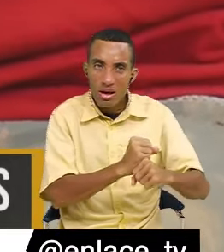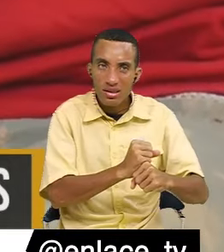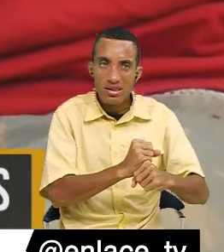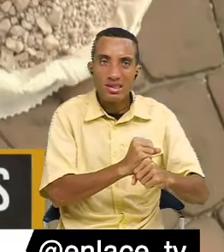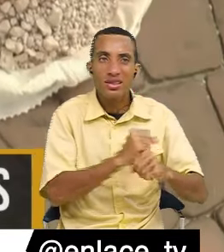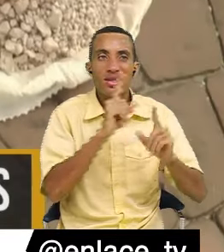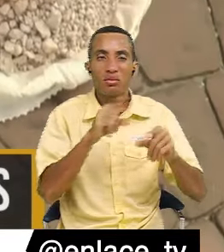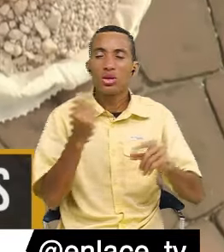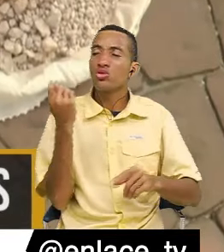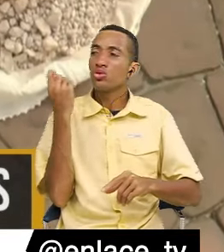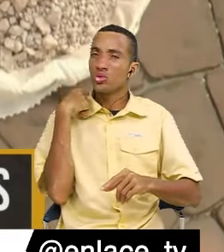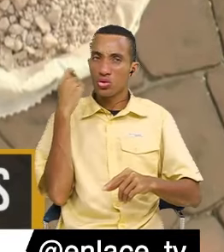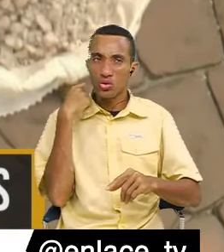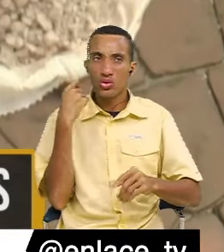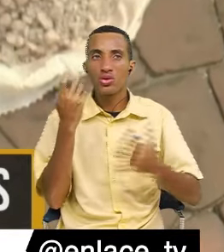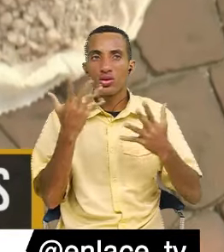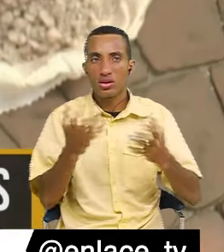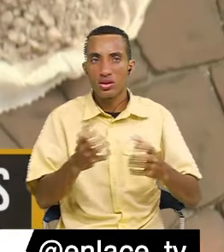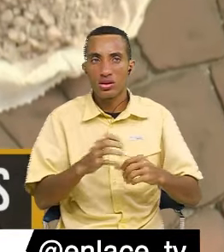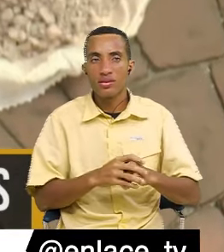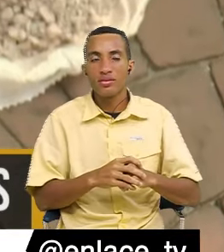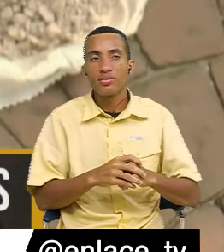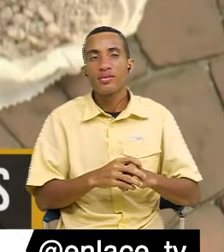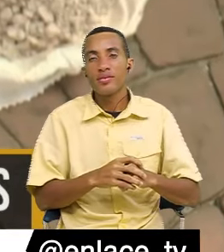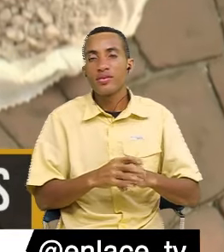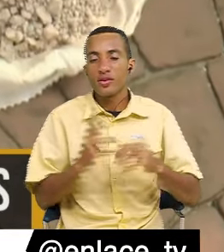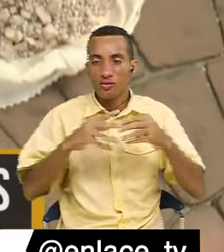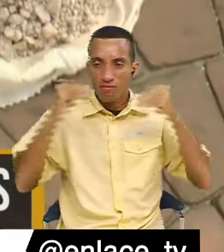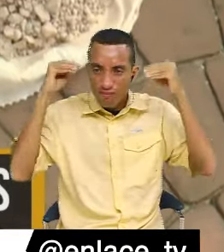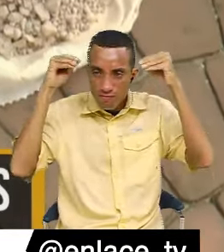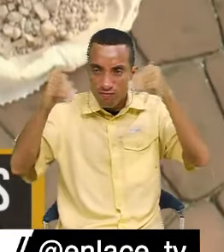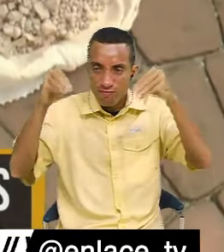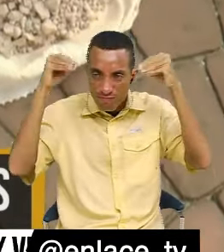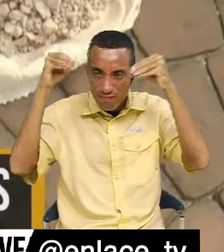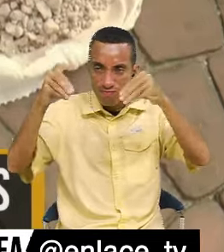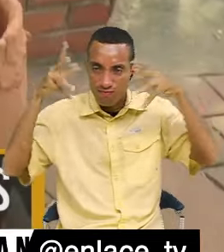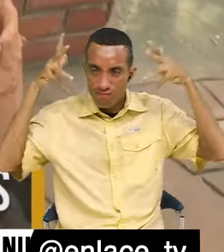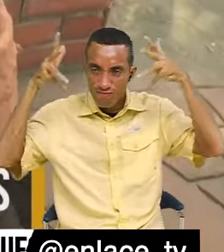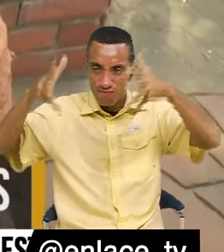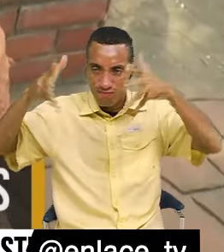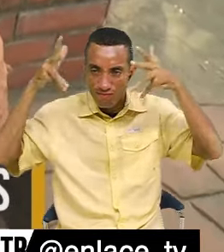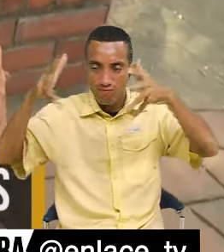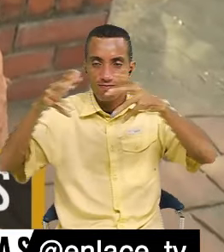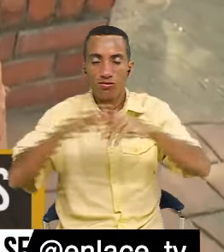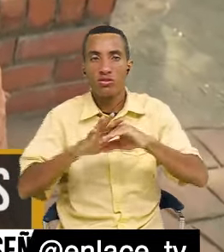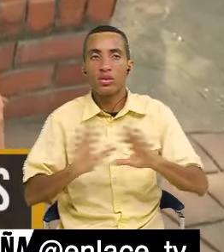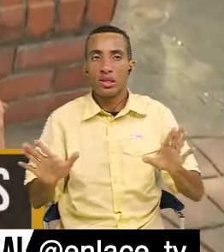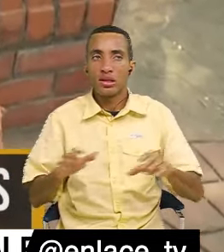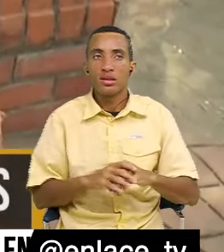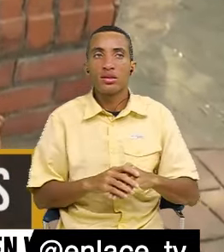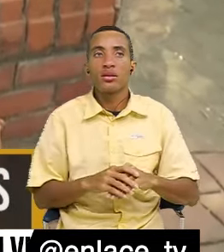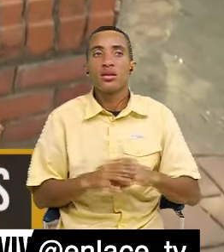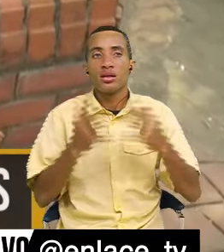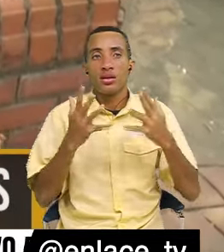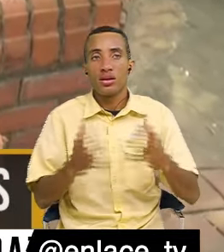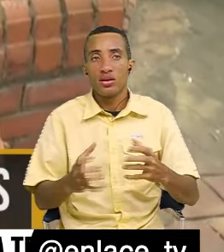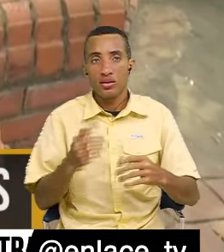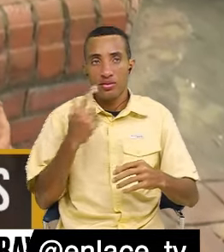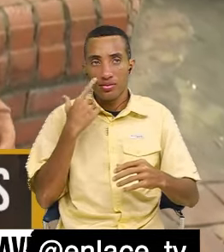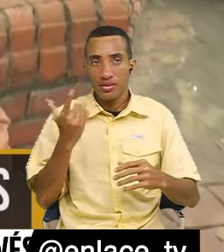en las calles también, y enseñarle lo que yo estaba dejando de hacer en las calles. Por el momento ahora lo que estoy